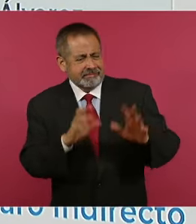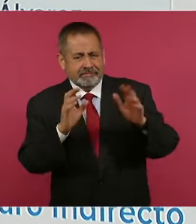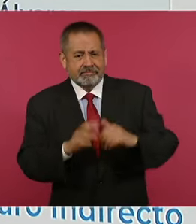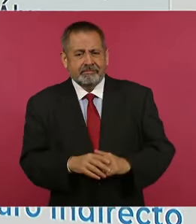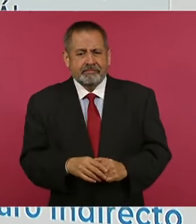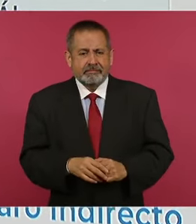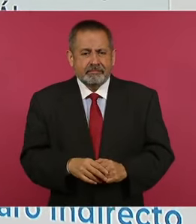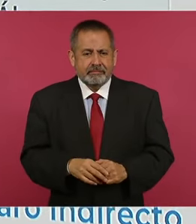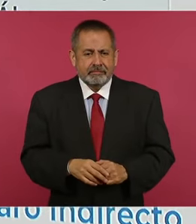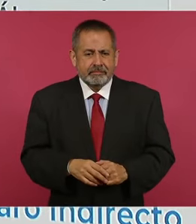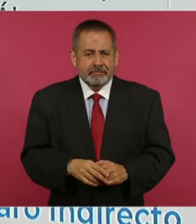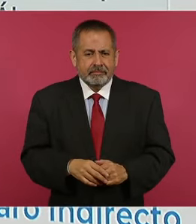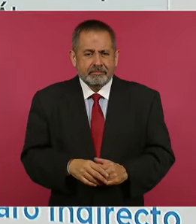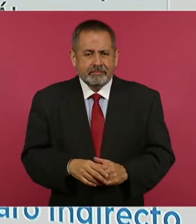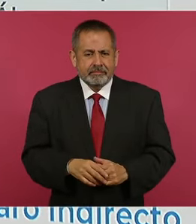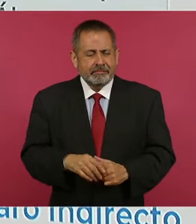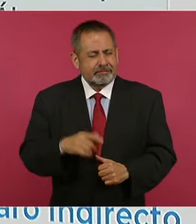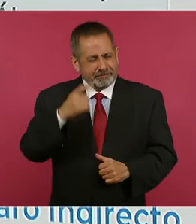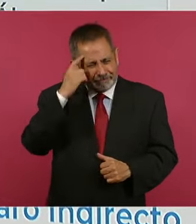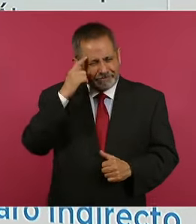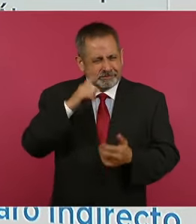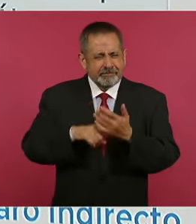Sí, Kafka es costumbrista